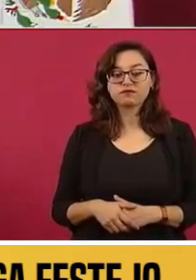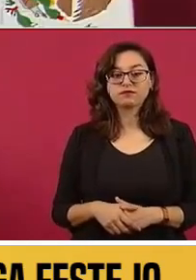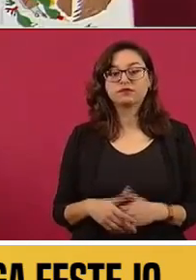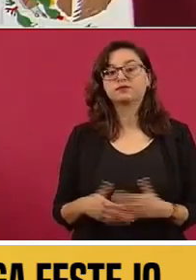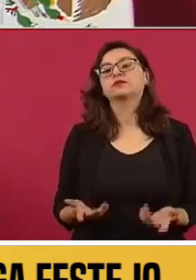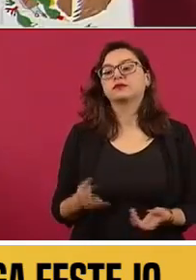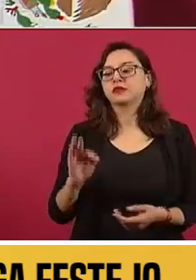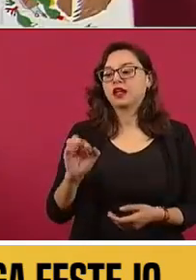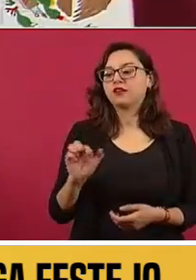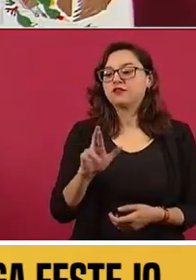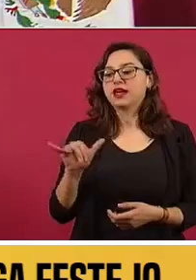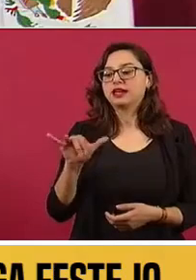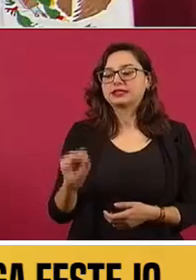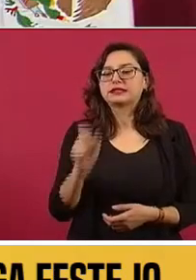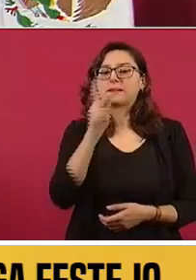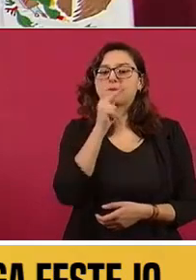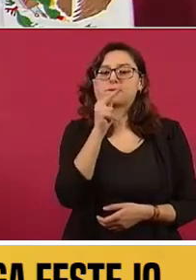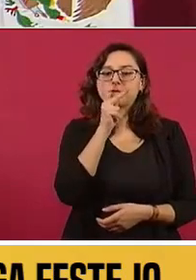papá.